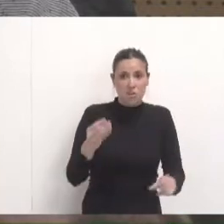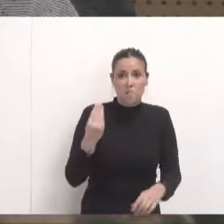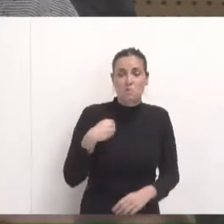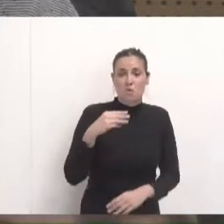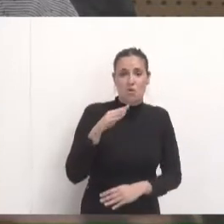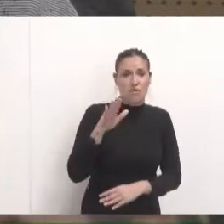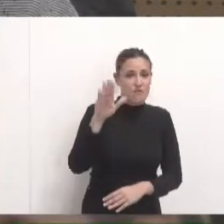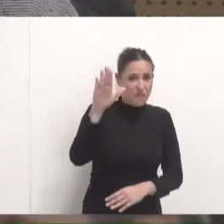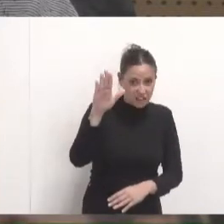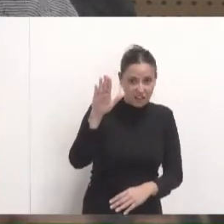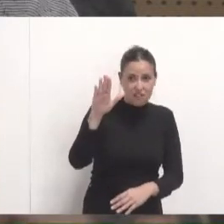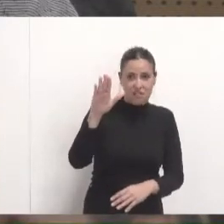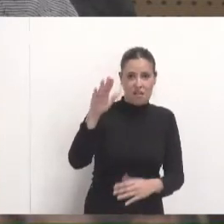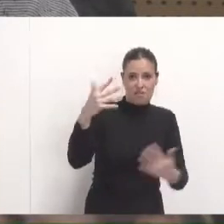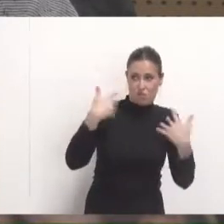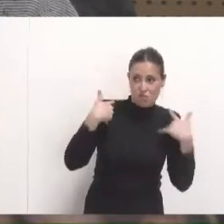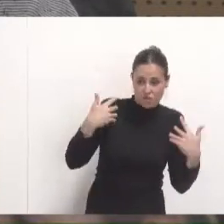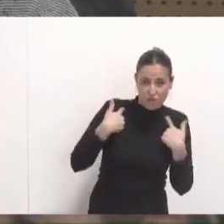franquista.